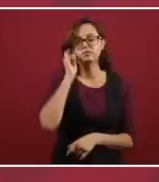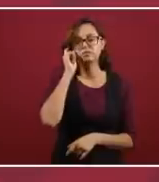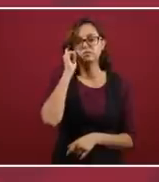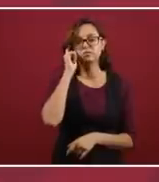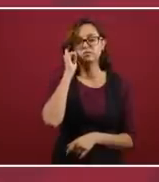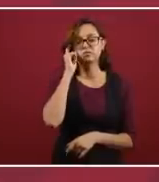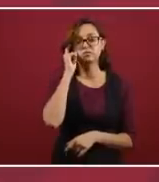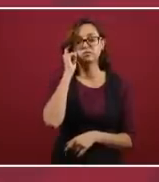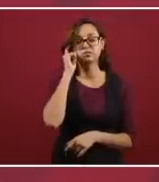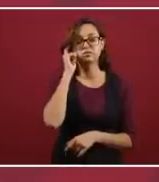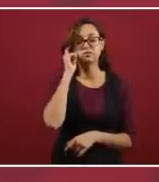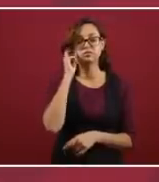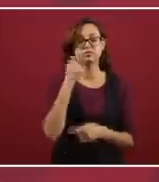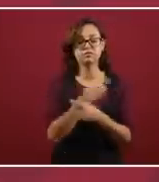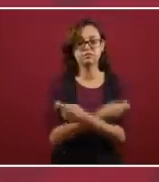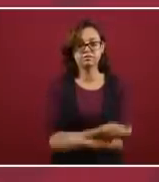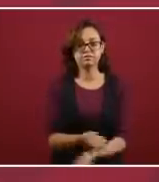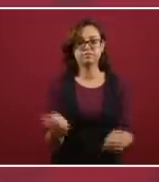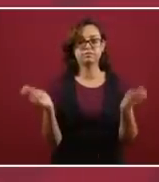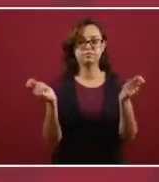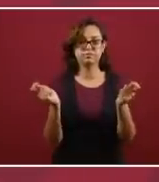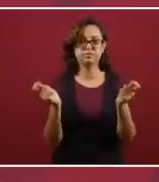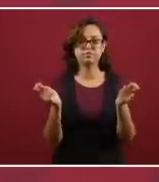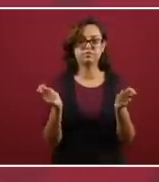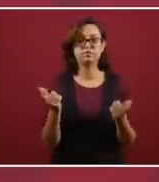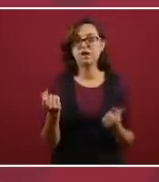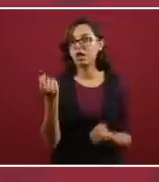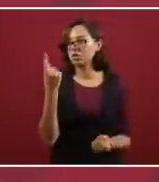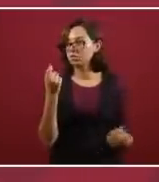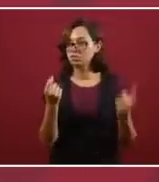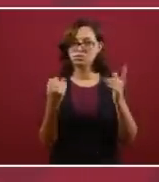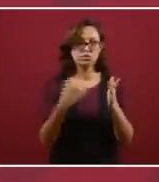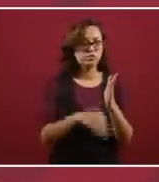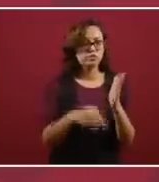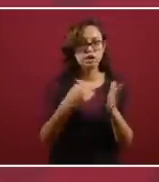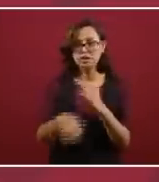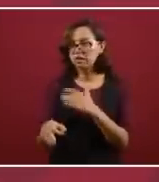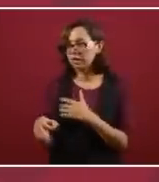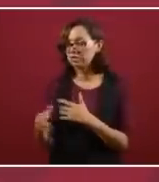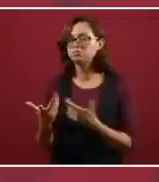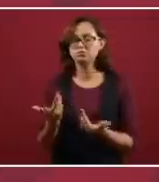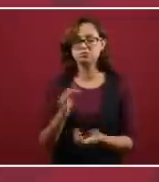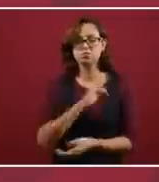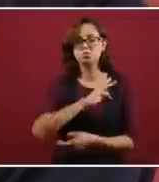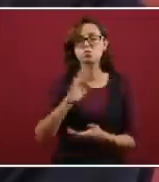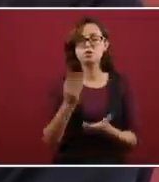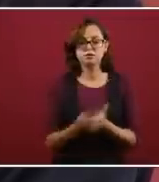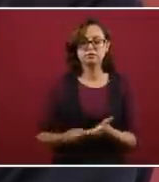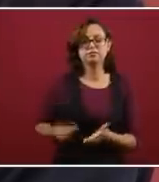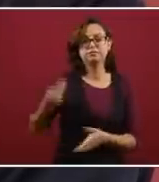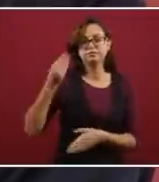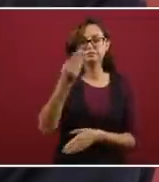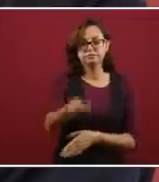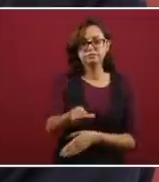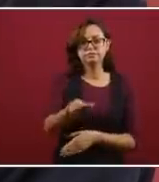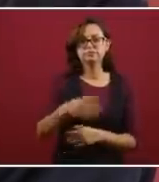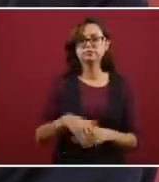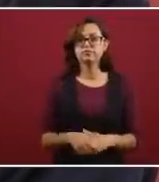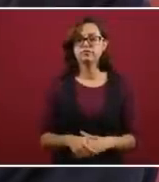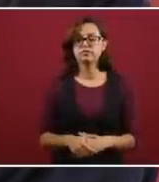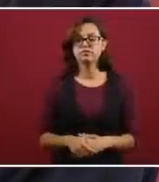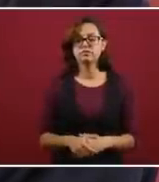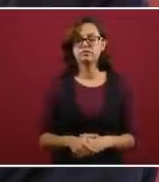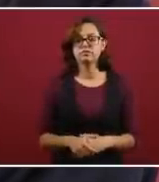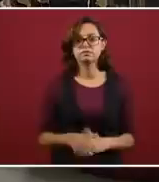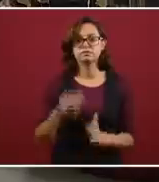darlo a conocer, y el que no tenga su ejemplar se lo entregamos. Se mandaron a